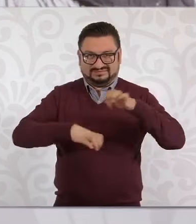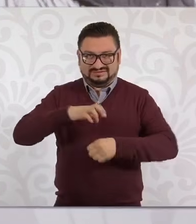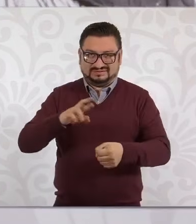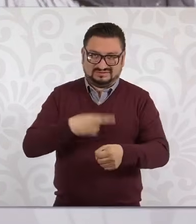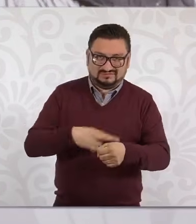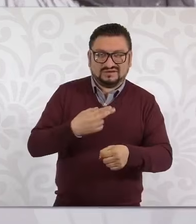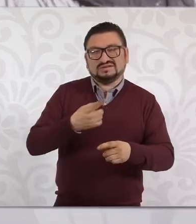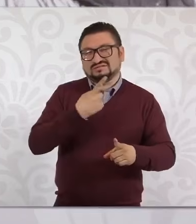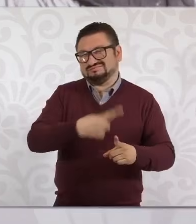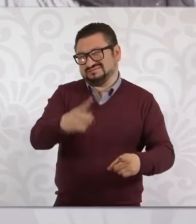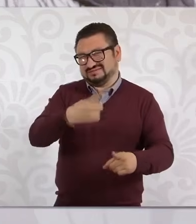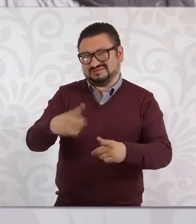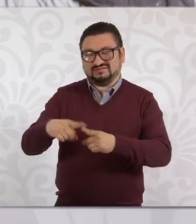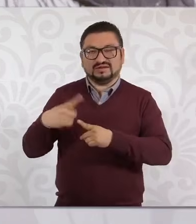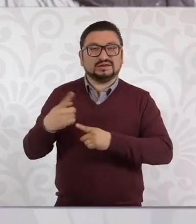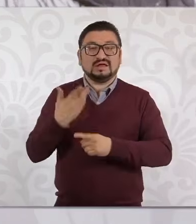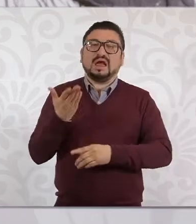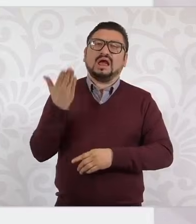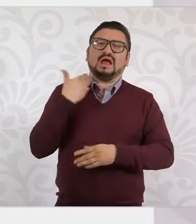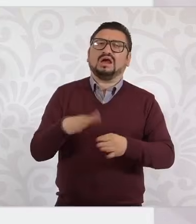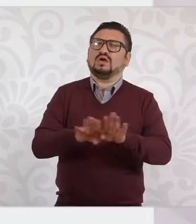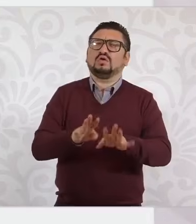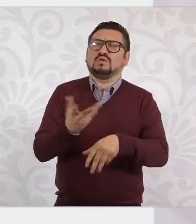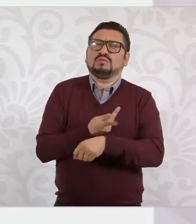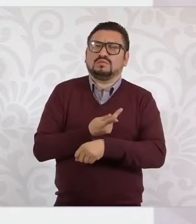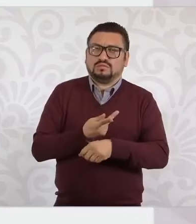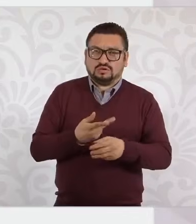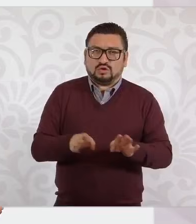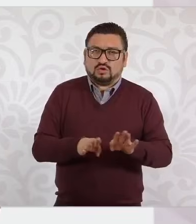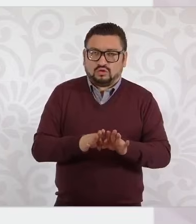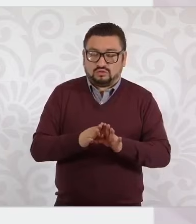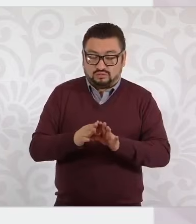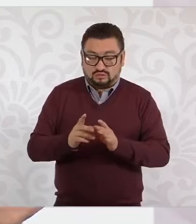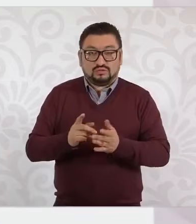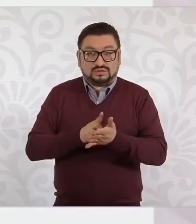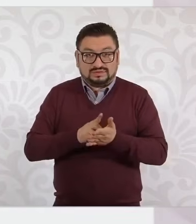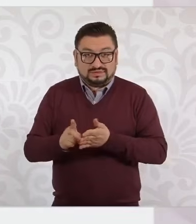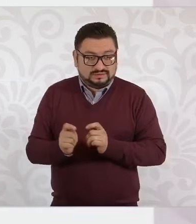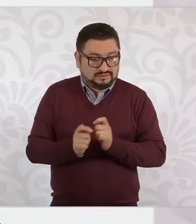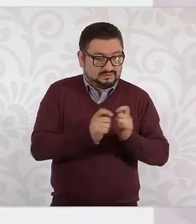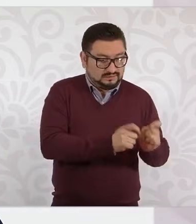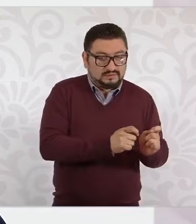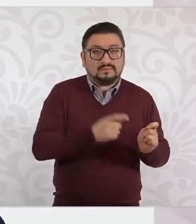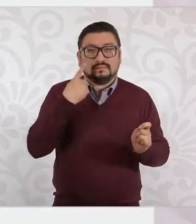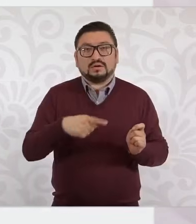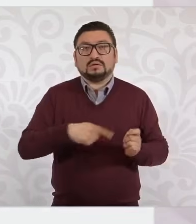y otros casos de cómo hacían la transmisión de derechos para evitar pagar el agua